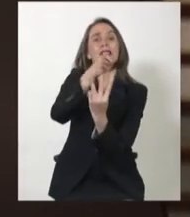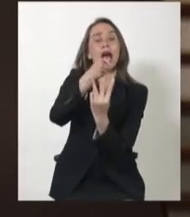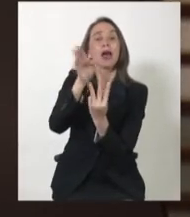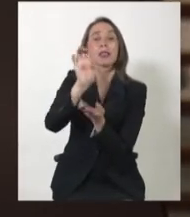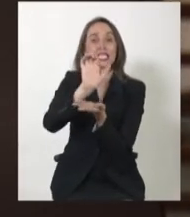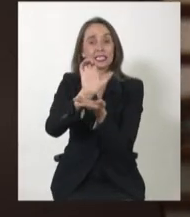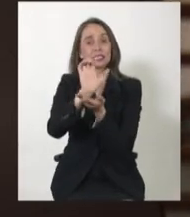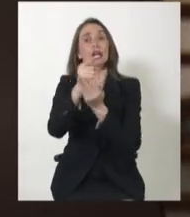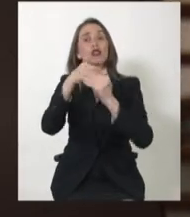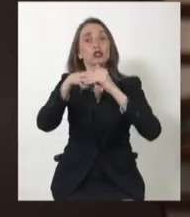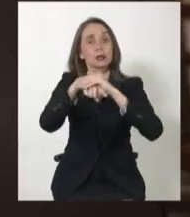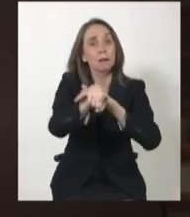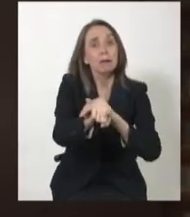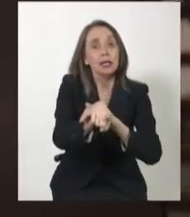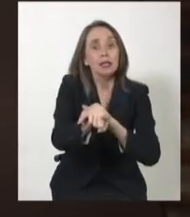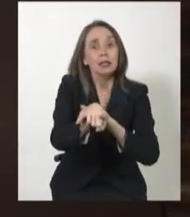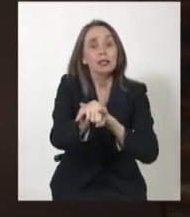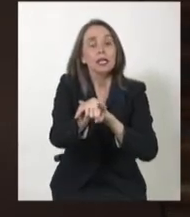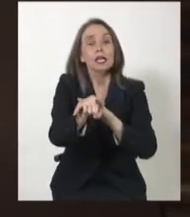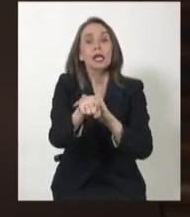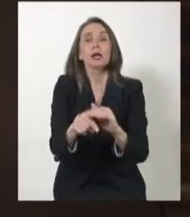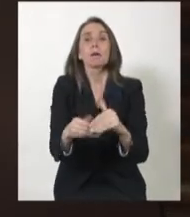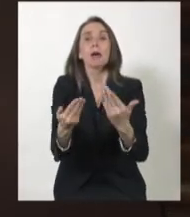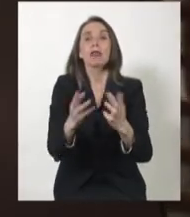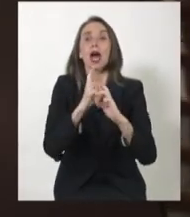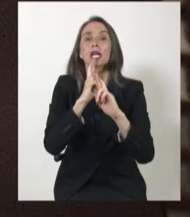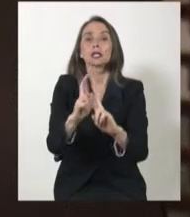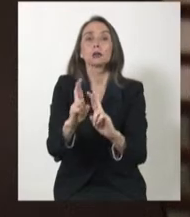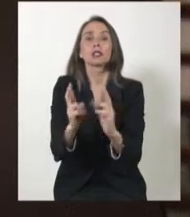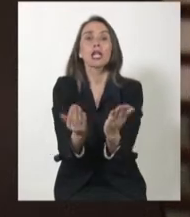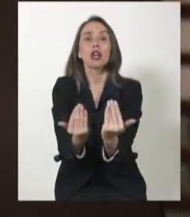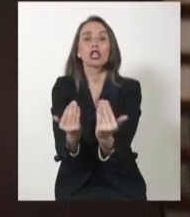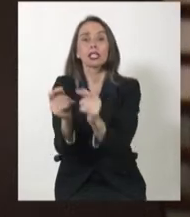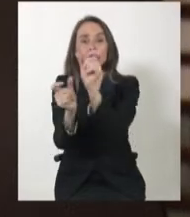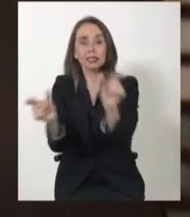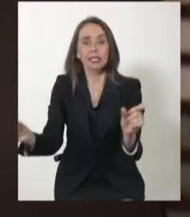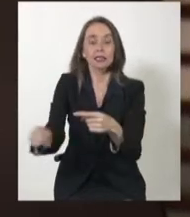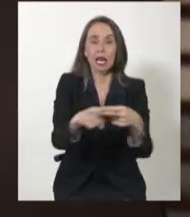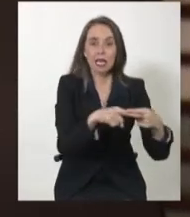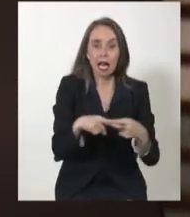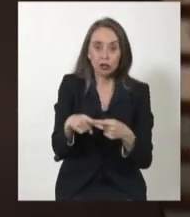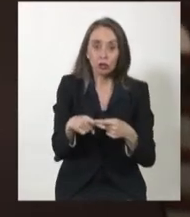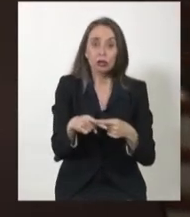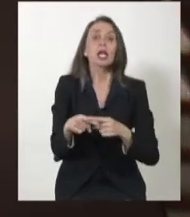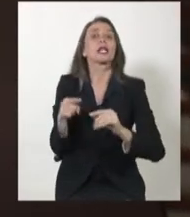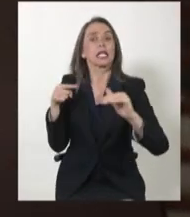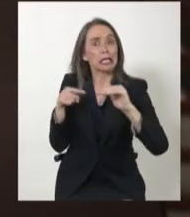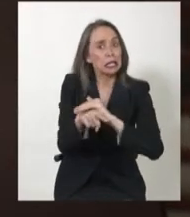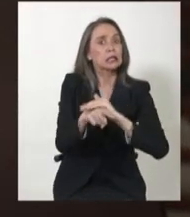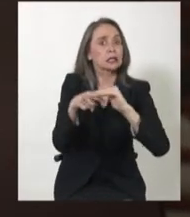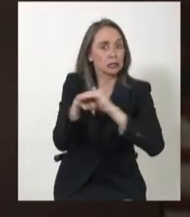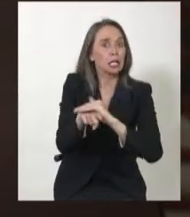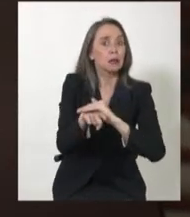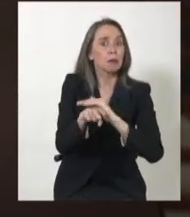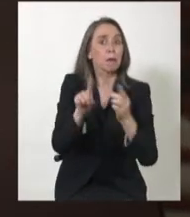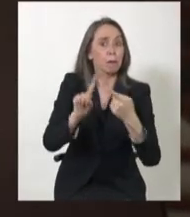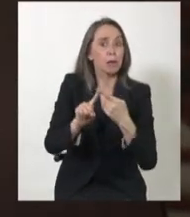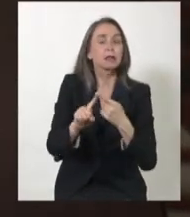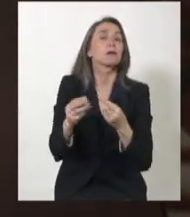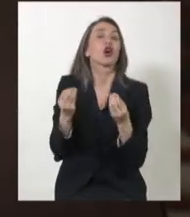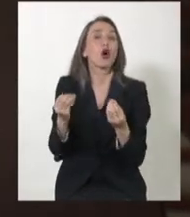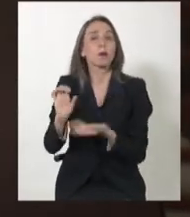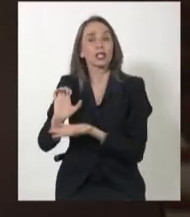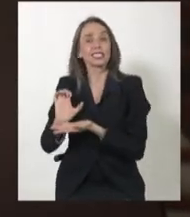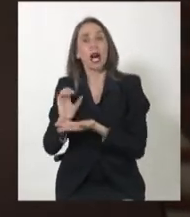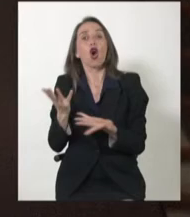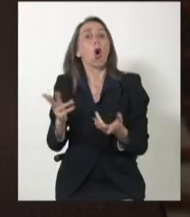Estado interviene para dar satisfacción a las necesidades sociales, interviene activamente. Pero la forma como lo va a hacer,